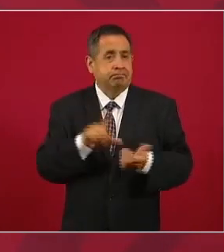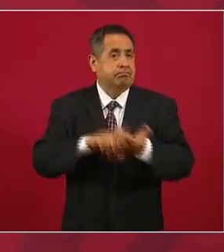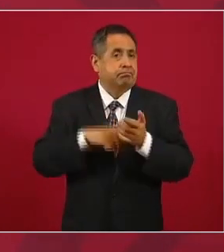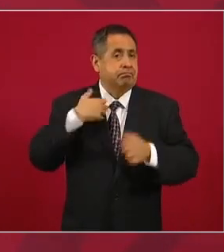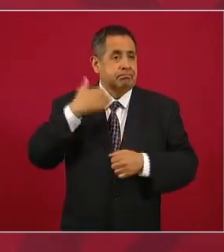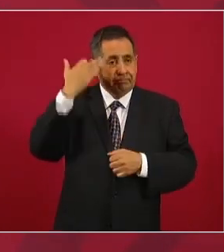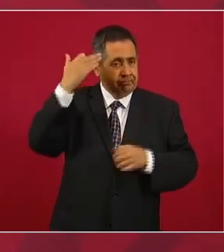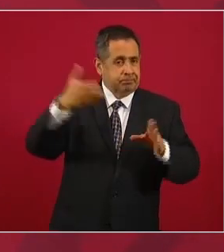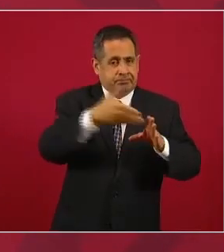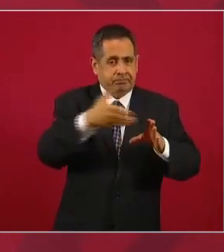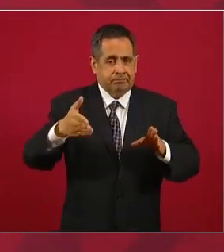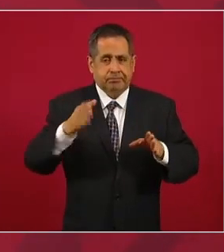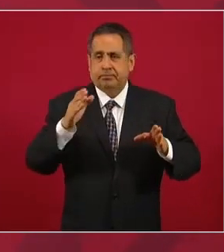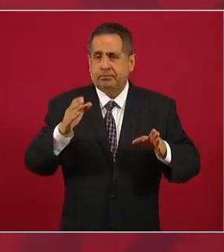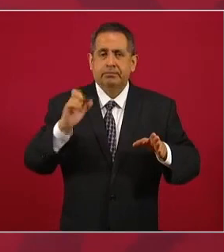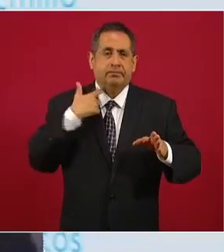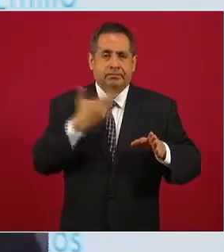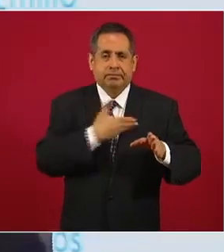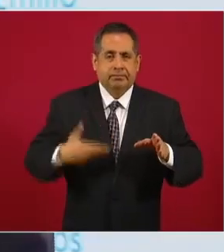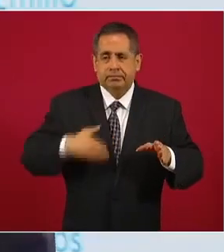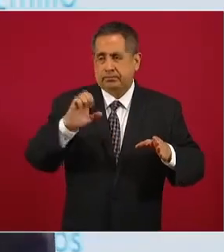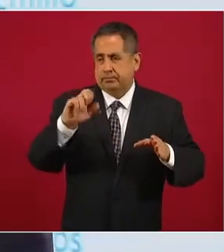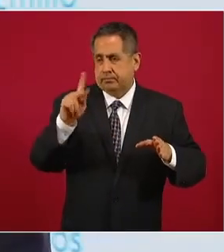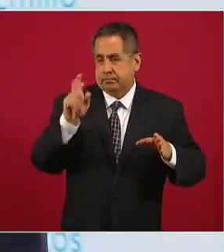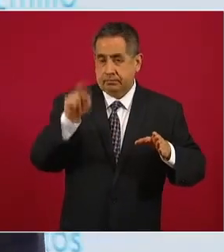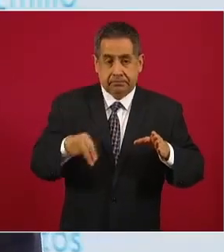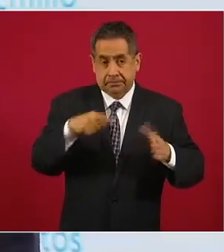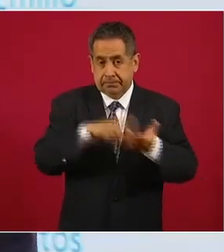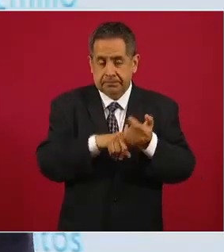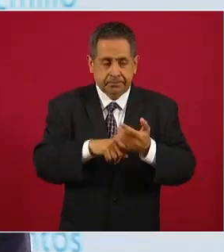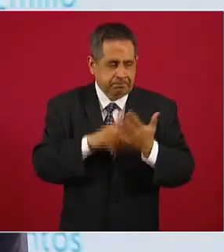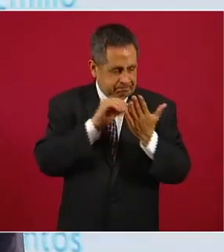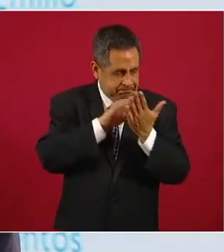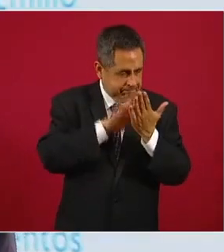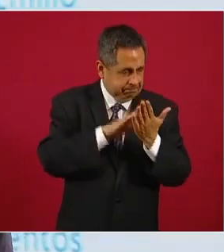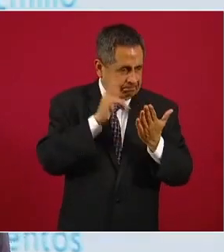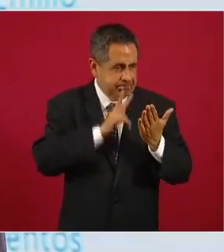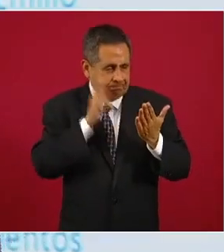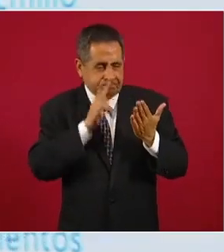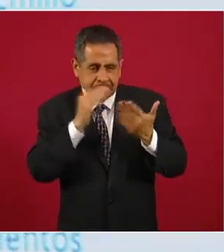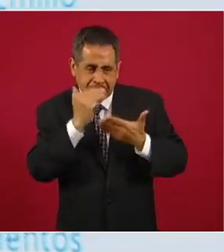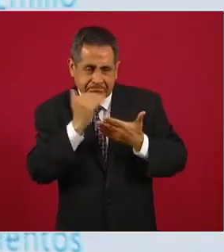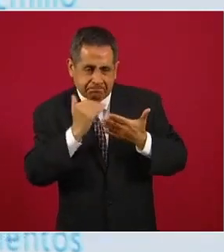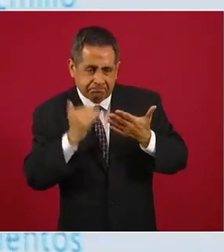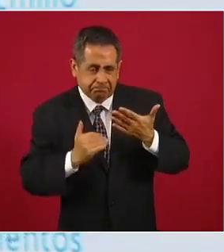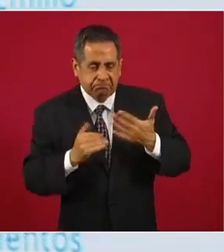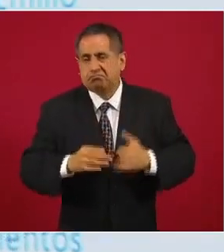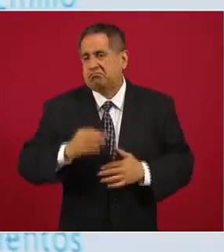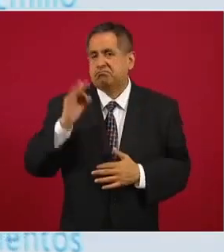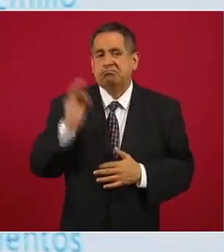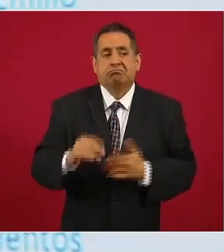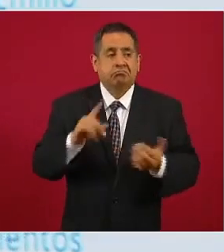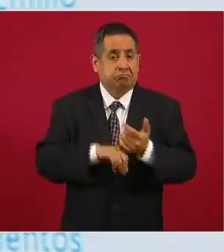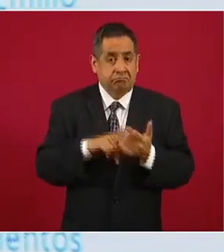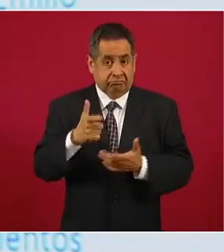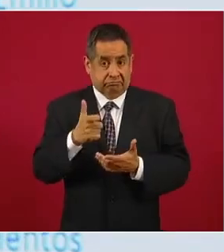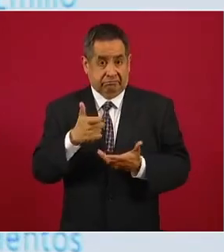sexenio de Peña Nieto, han permitido documentar que parte de ese